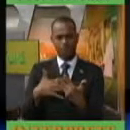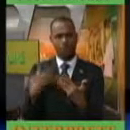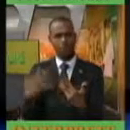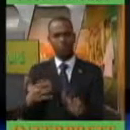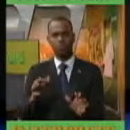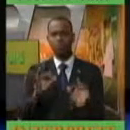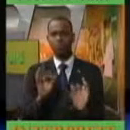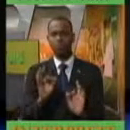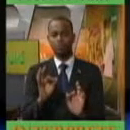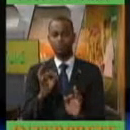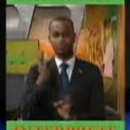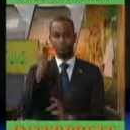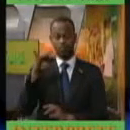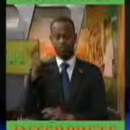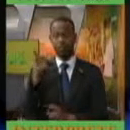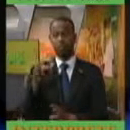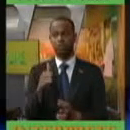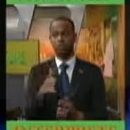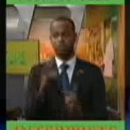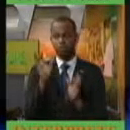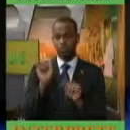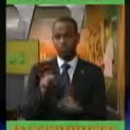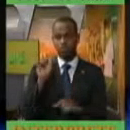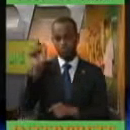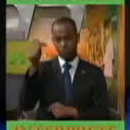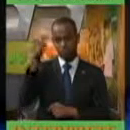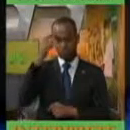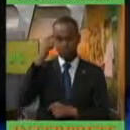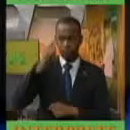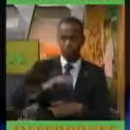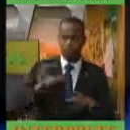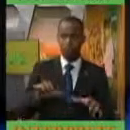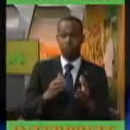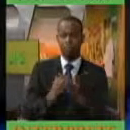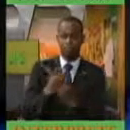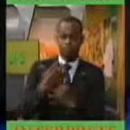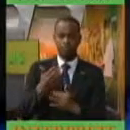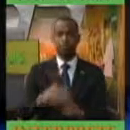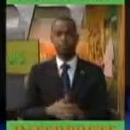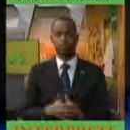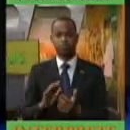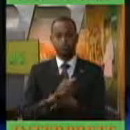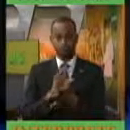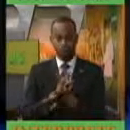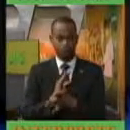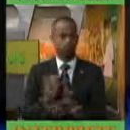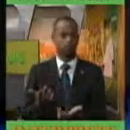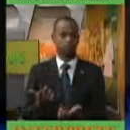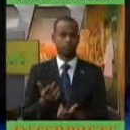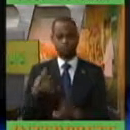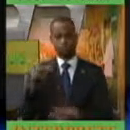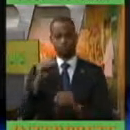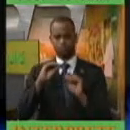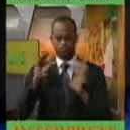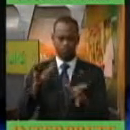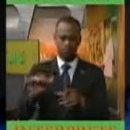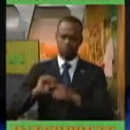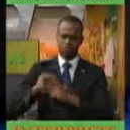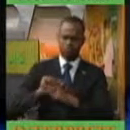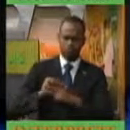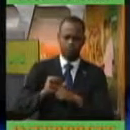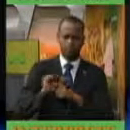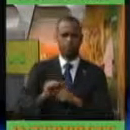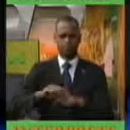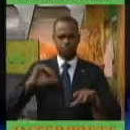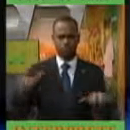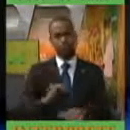hogar. Porque esa lucha no puede venir. El gobierno está trabajando la accesibilidad de las escuelas y estamos preparando a los maestros y se está haciendo esfuerzo